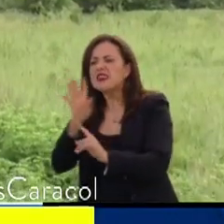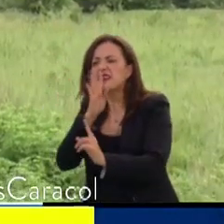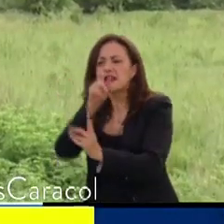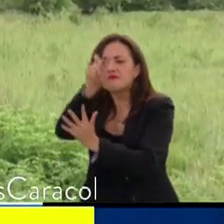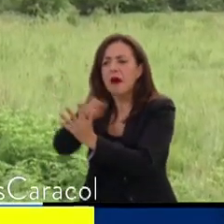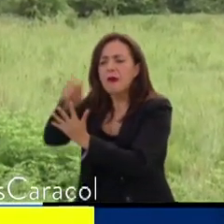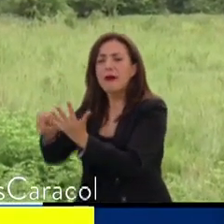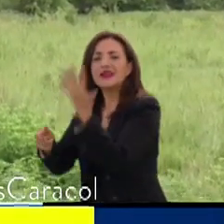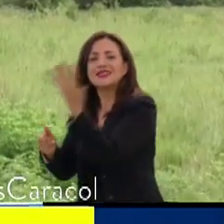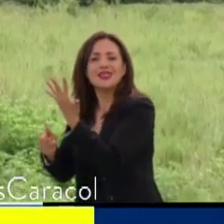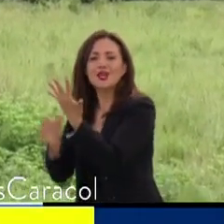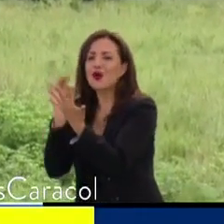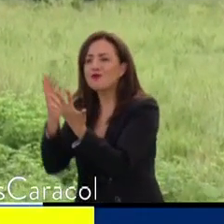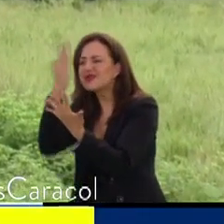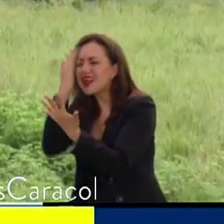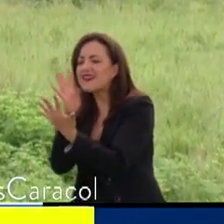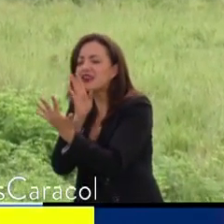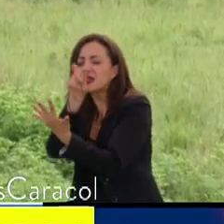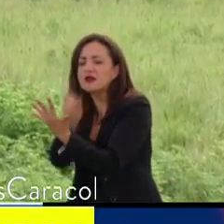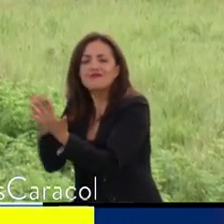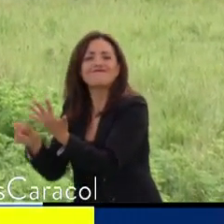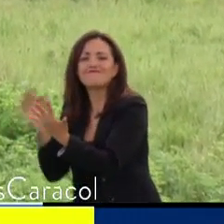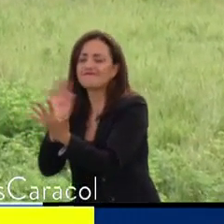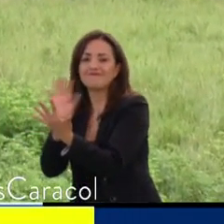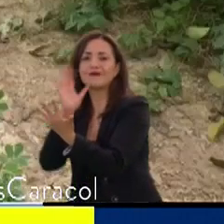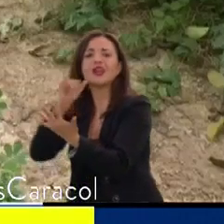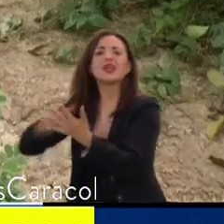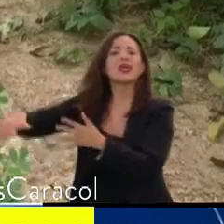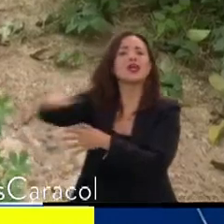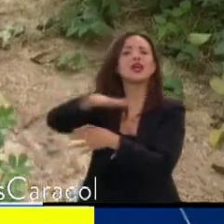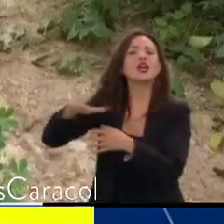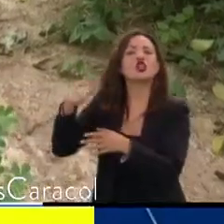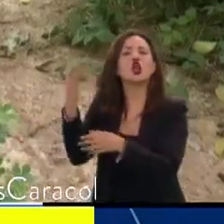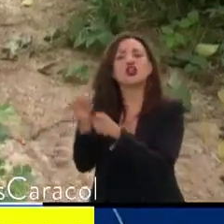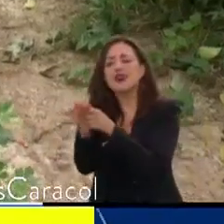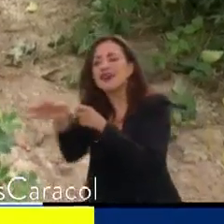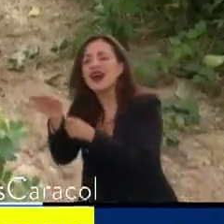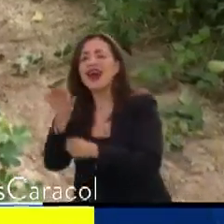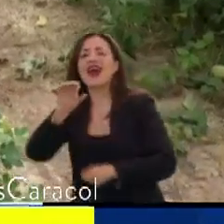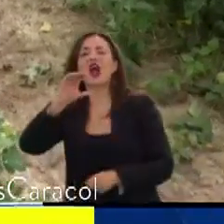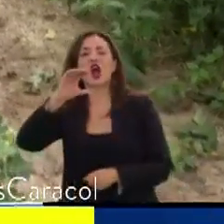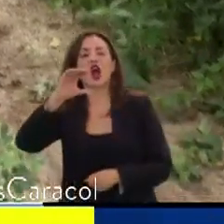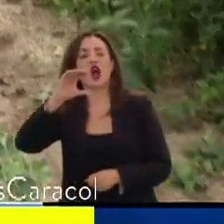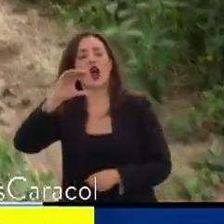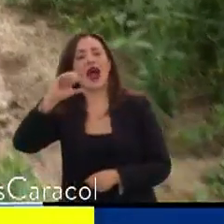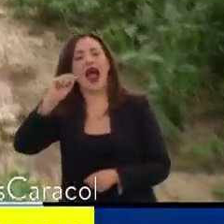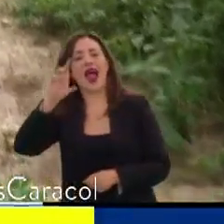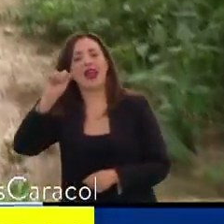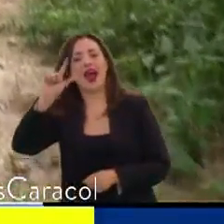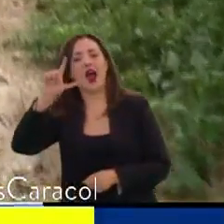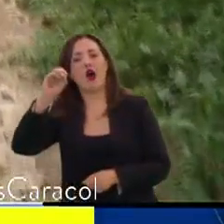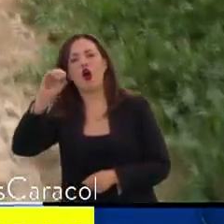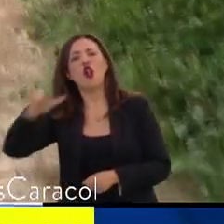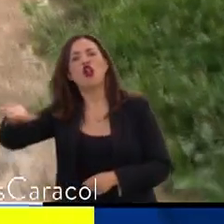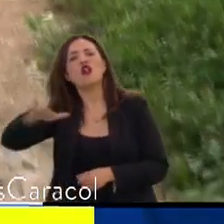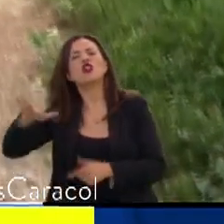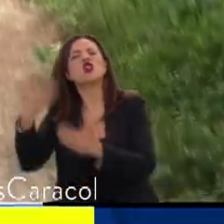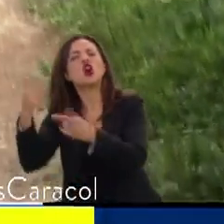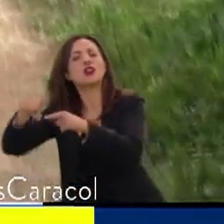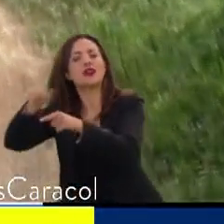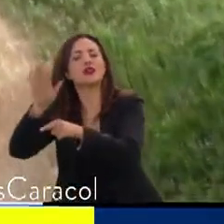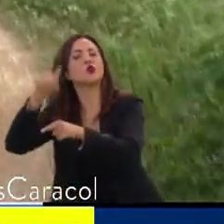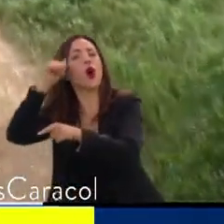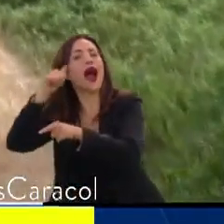en la vereda Sinaruco, en el corregimiento El Caracol del municipio de Arauca. Esto queda frontera con